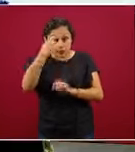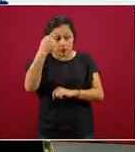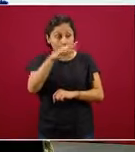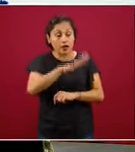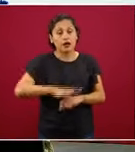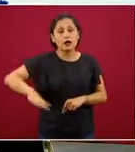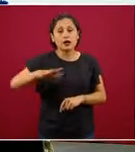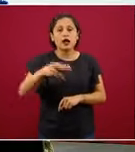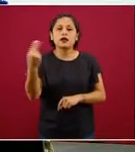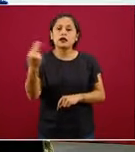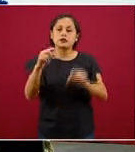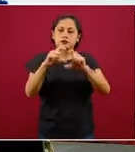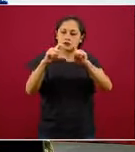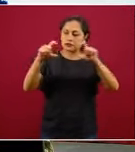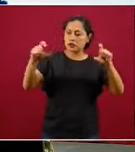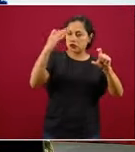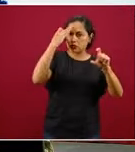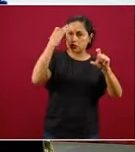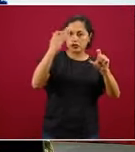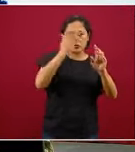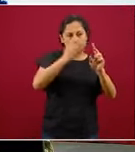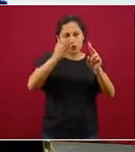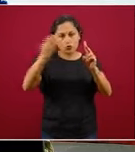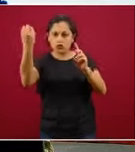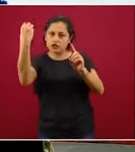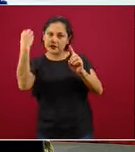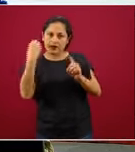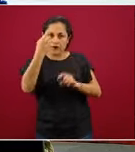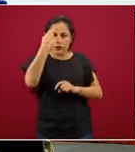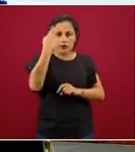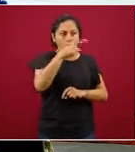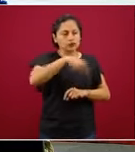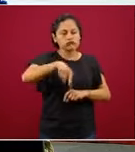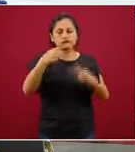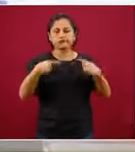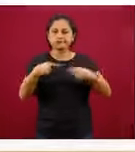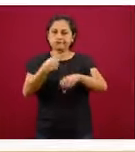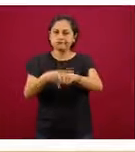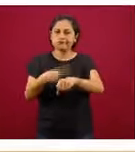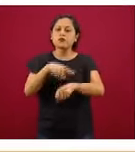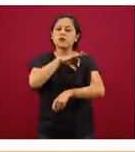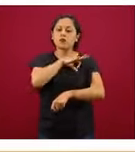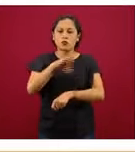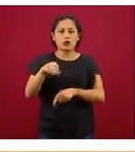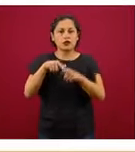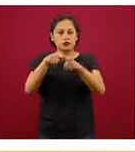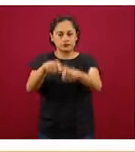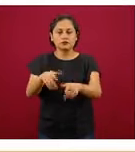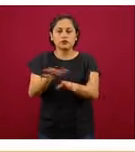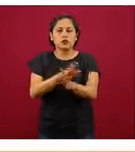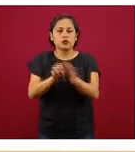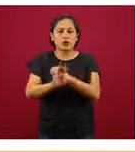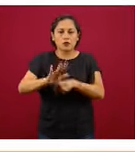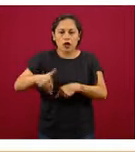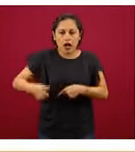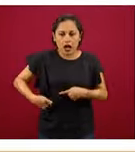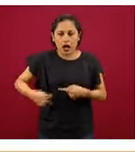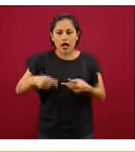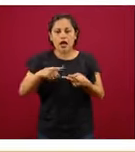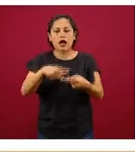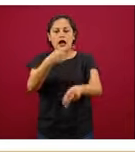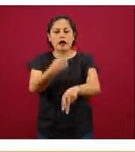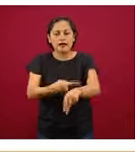un triage adecuado a la atención de urgencias, que podamos atender con capacidades al trauma, a las urgencias obstétricas y a la toxicología,